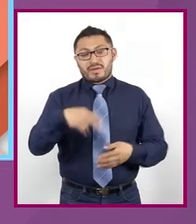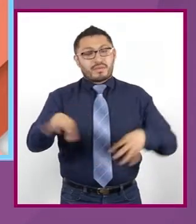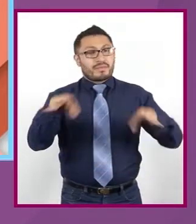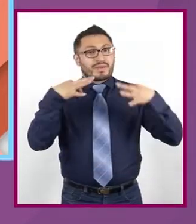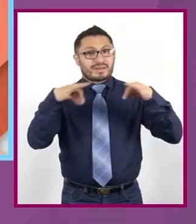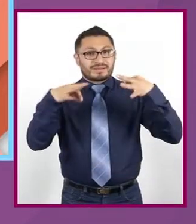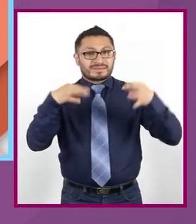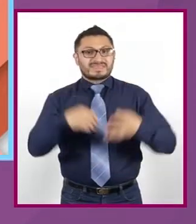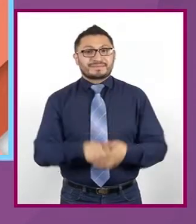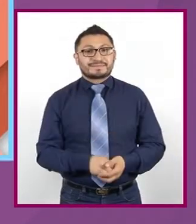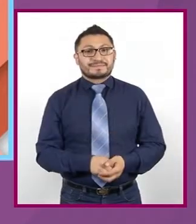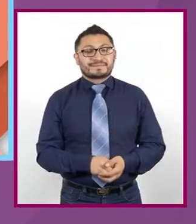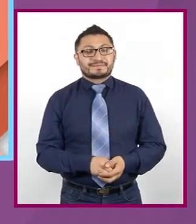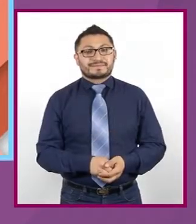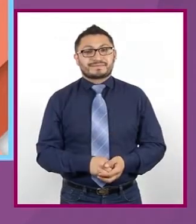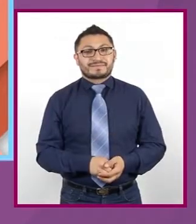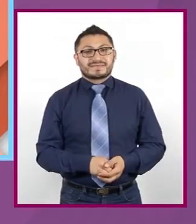documento.